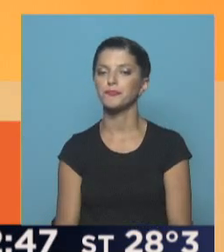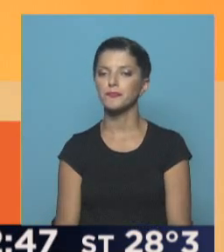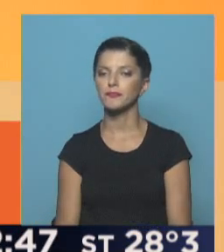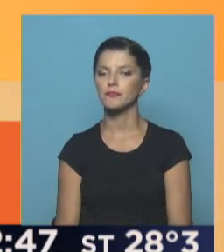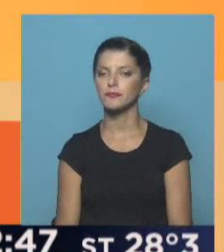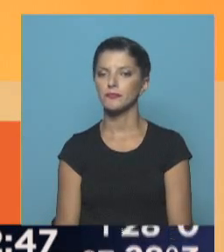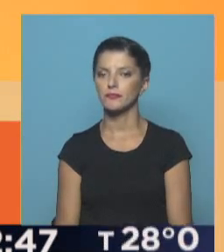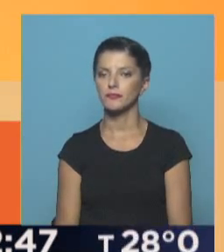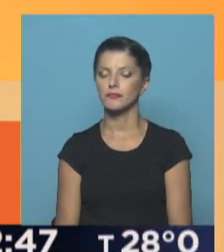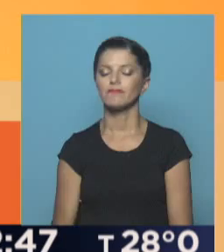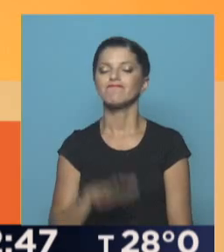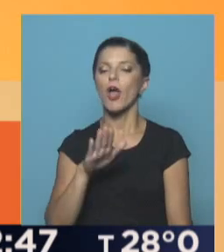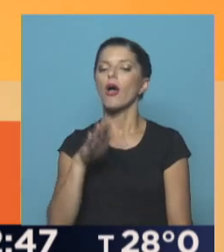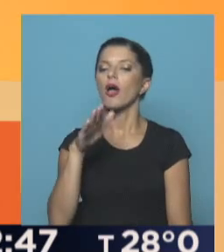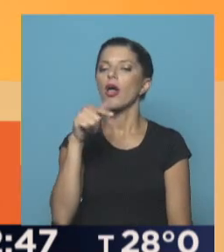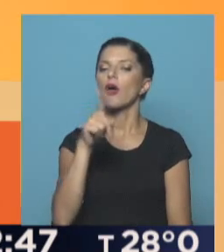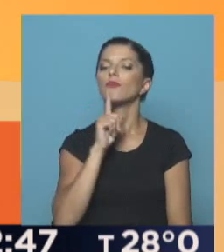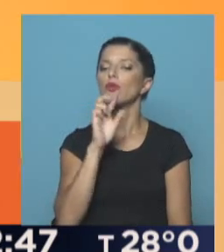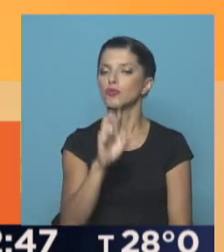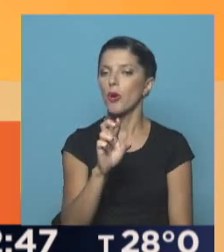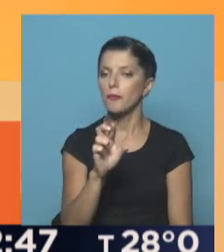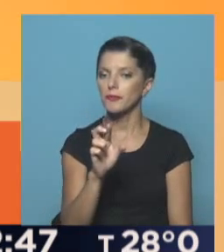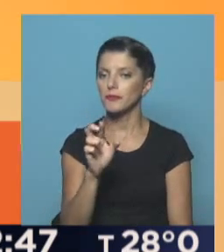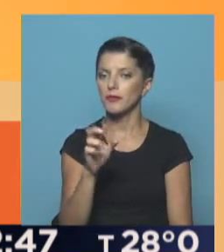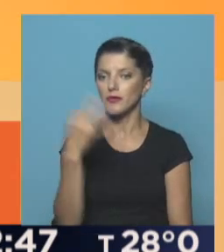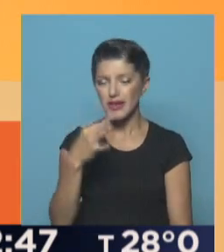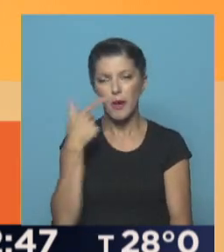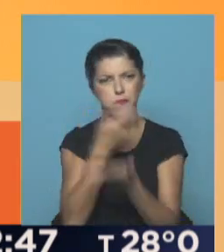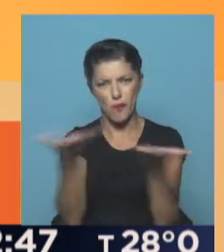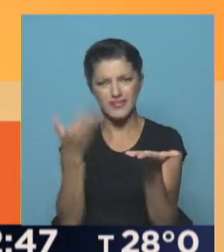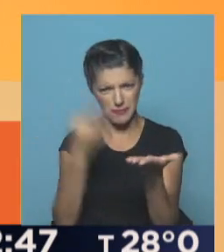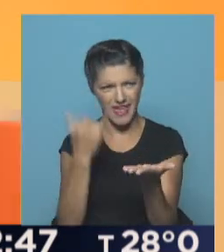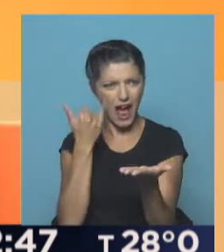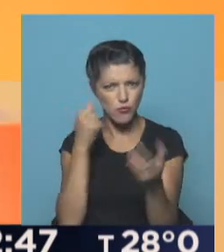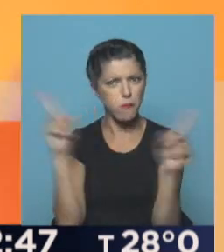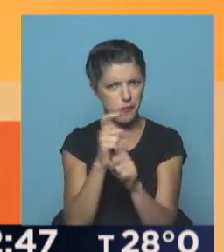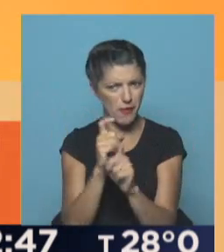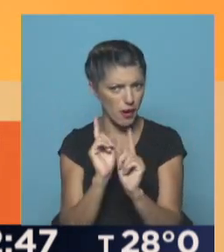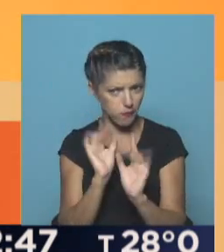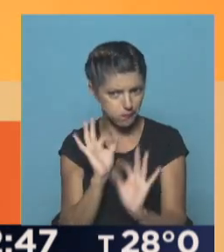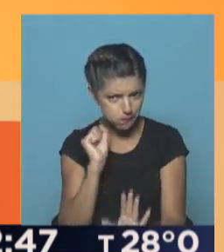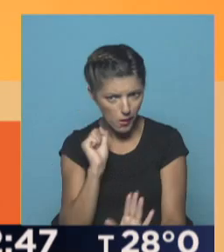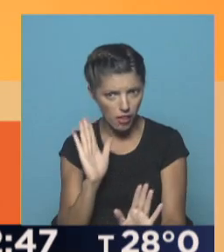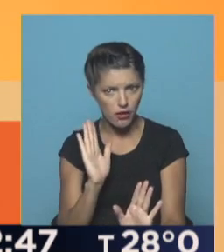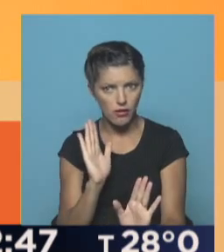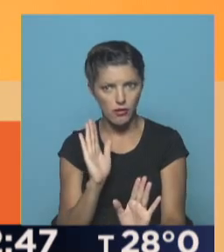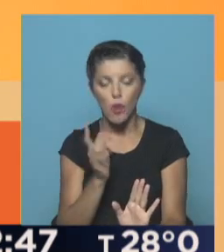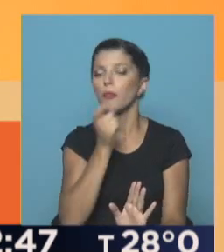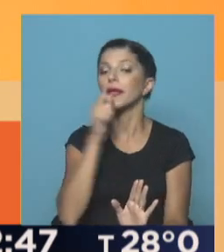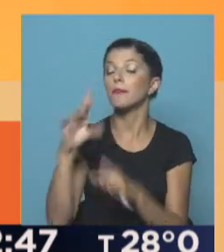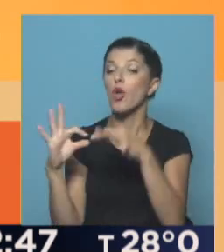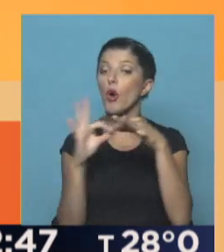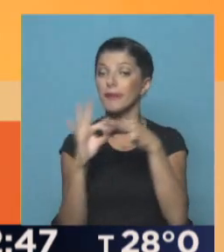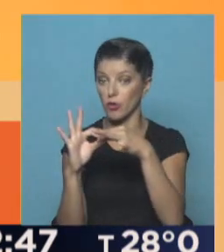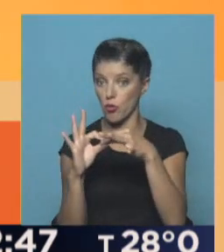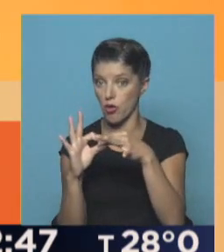Trump lo que no hace en algún sentido es descorrer el velo y mostrar algunos conflictos que ya existían? En este caso, en la relación entre México y